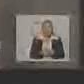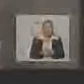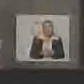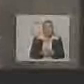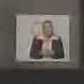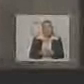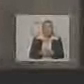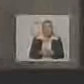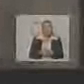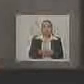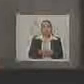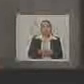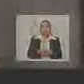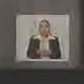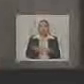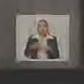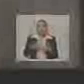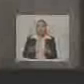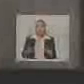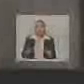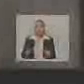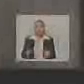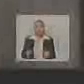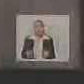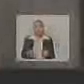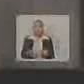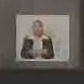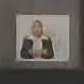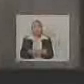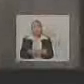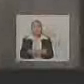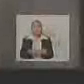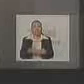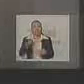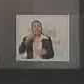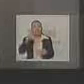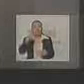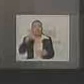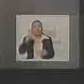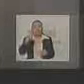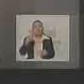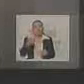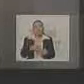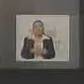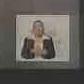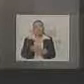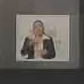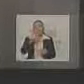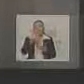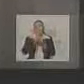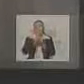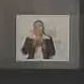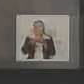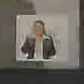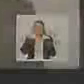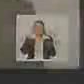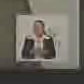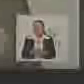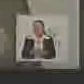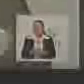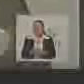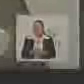y rendición de cuentas. De acuerdo al orden establecido, toca el turno del candidato del Partido Morena. Adelante.